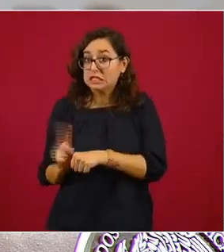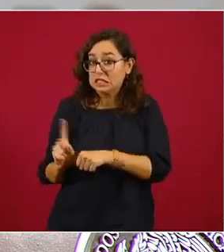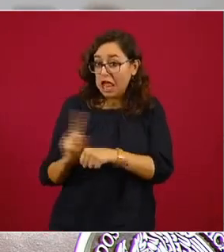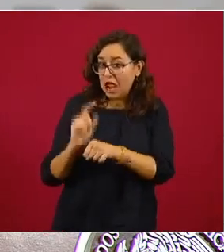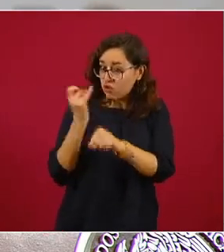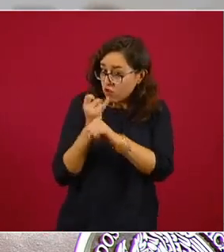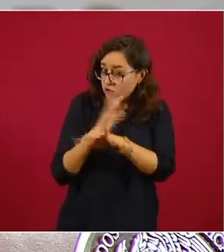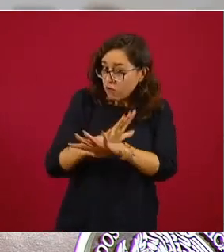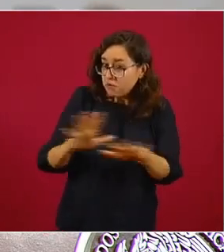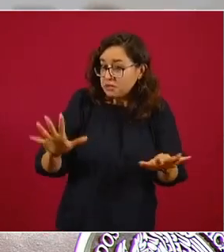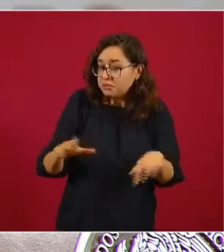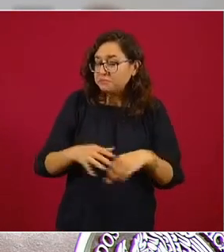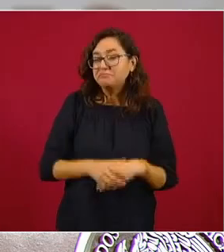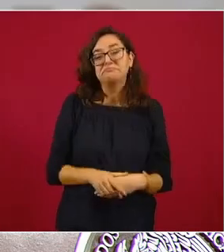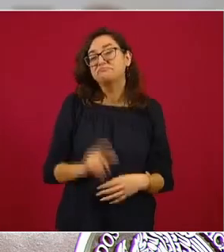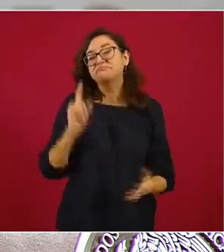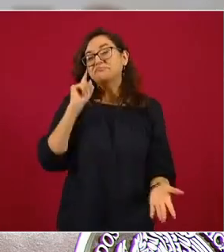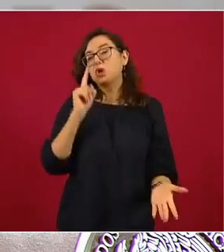tanto,